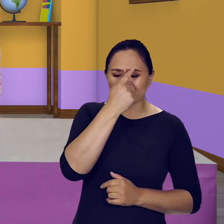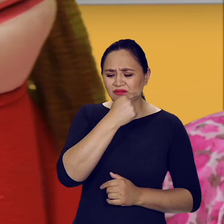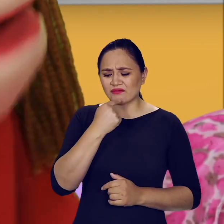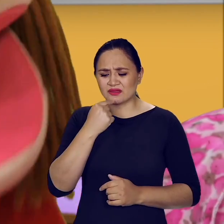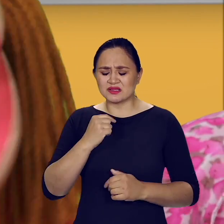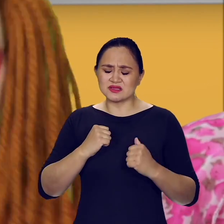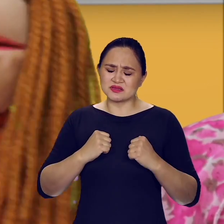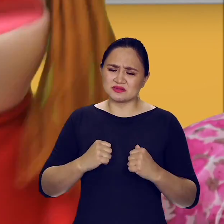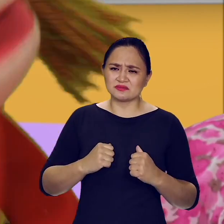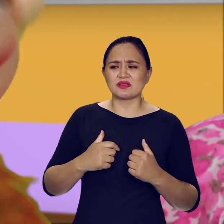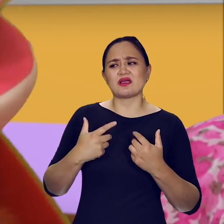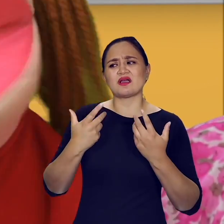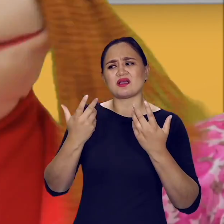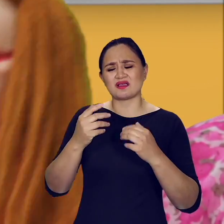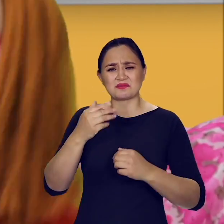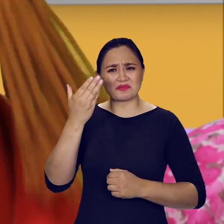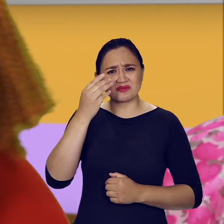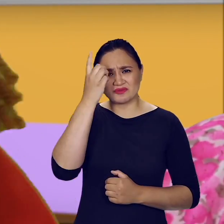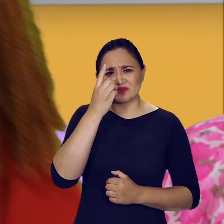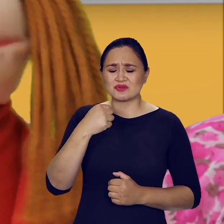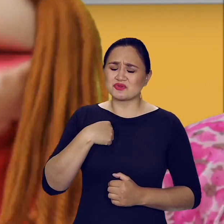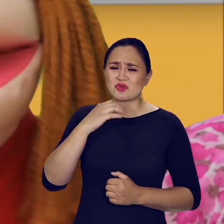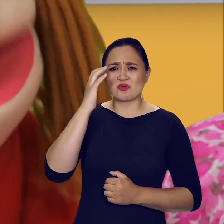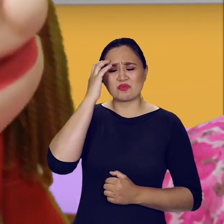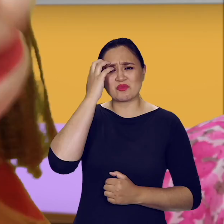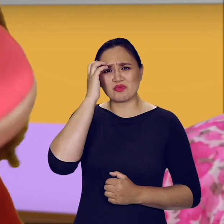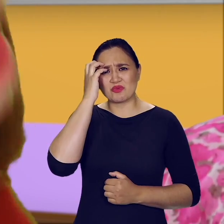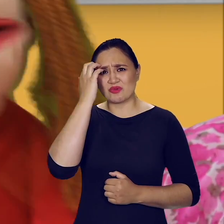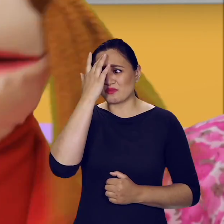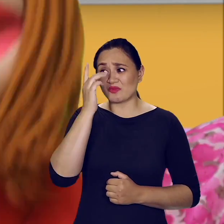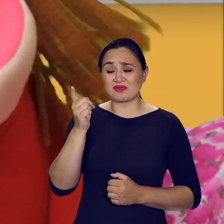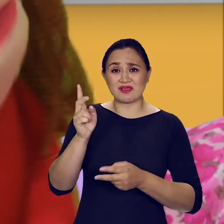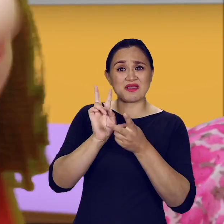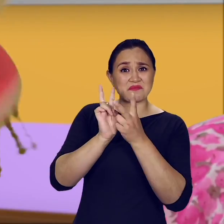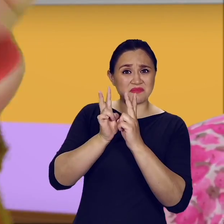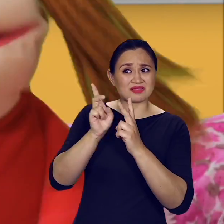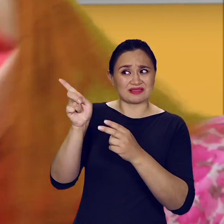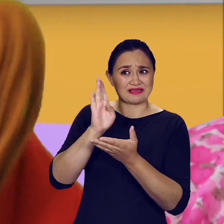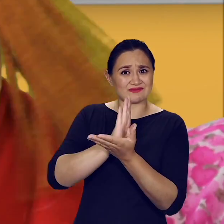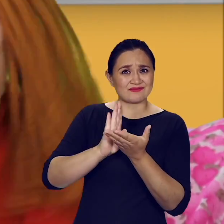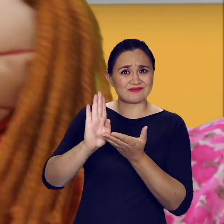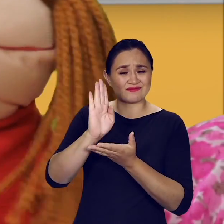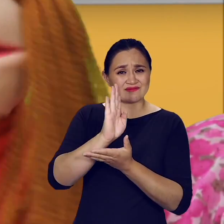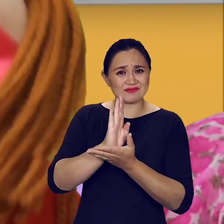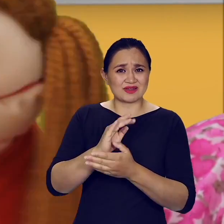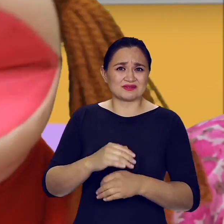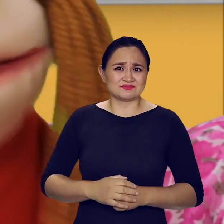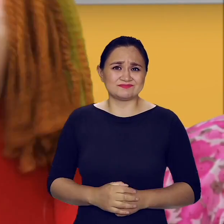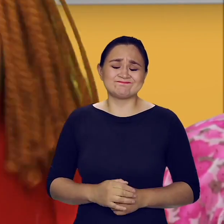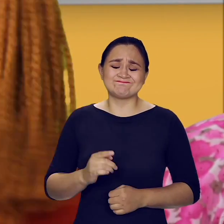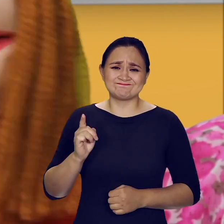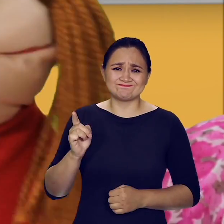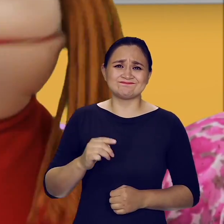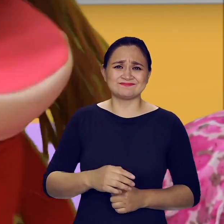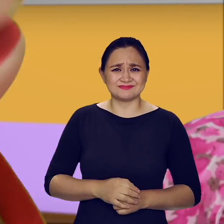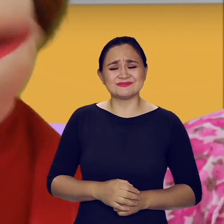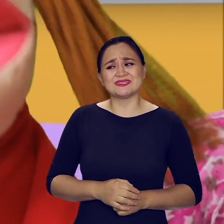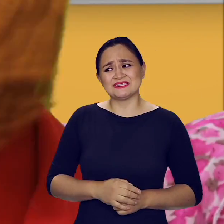triste. Ay, profe Diana, lo que pasa es que estoy muy preocupada por una vecina de mi barrio. Ella